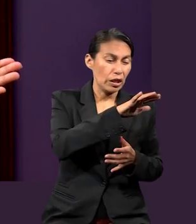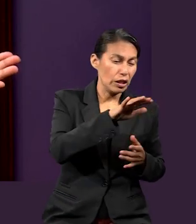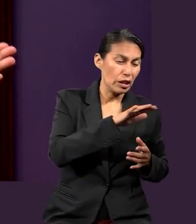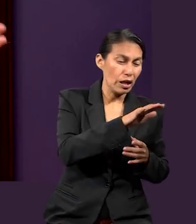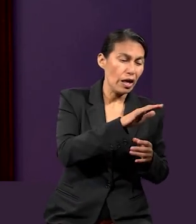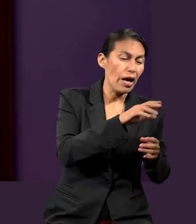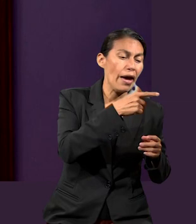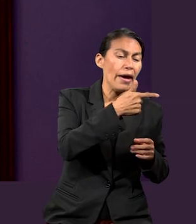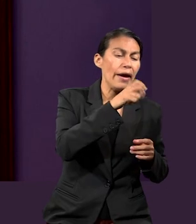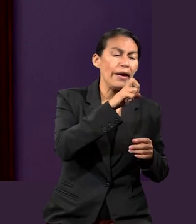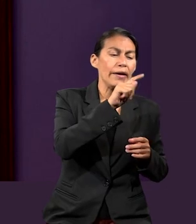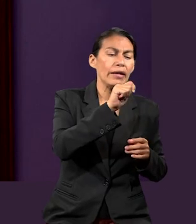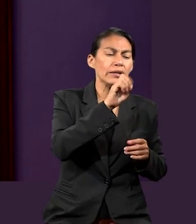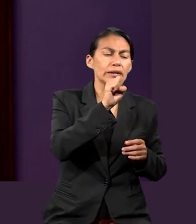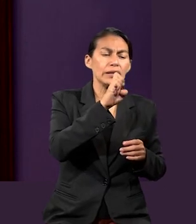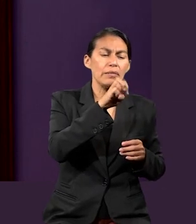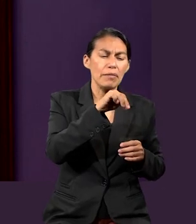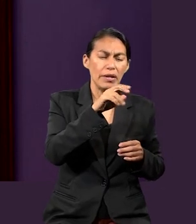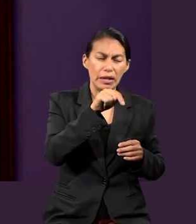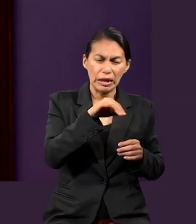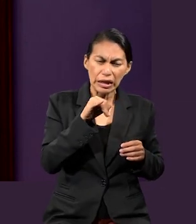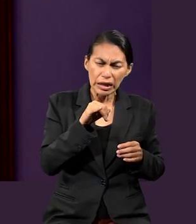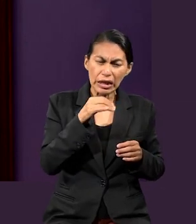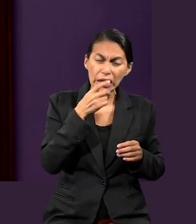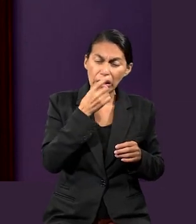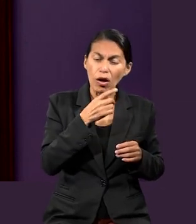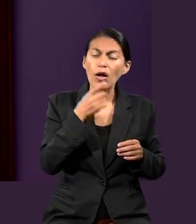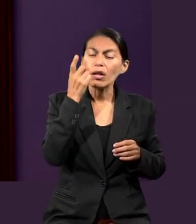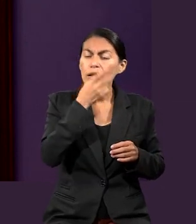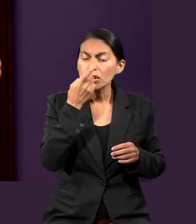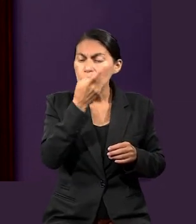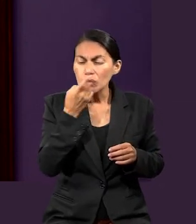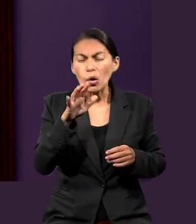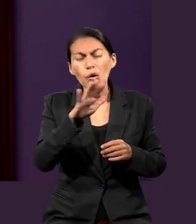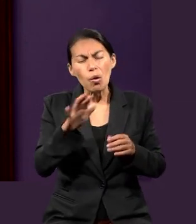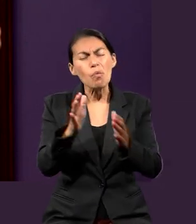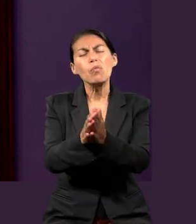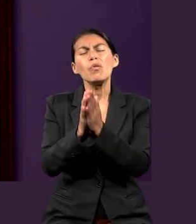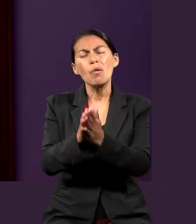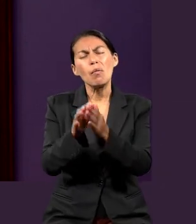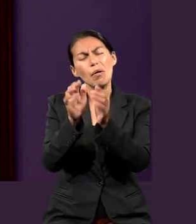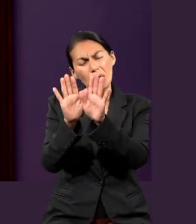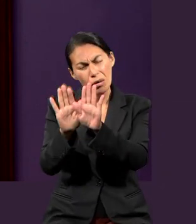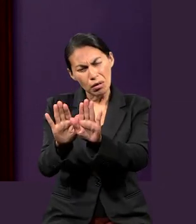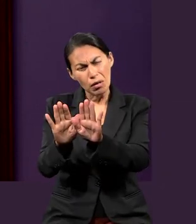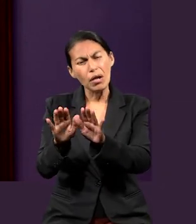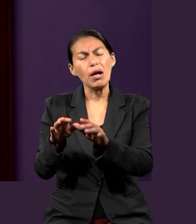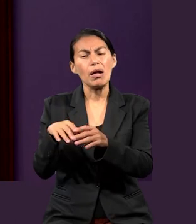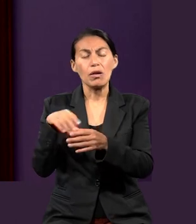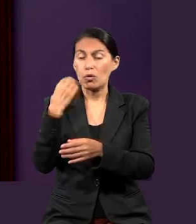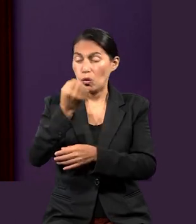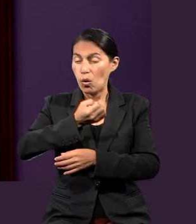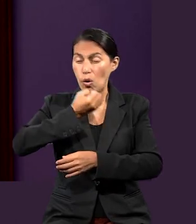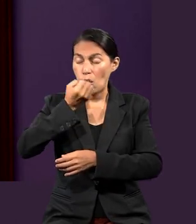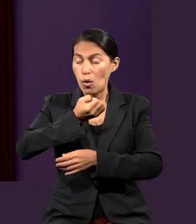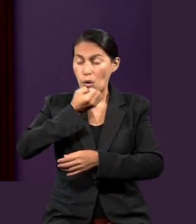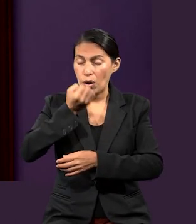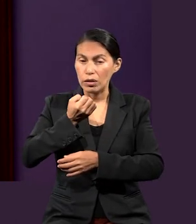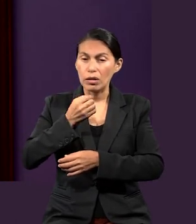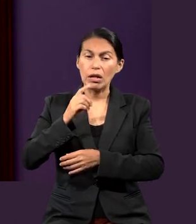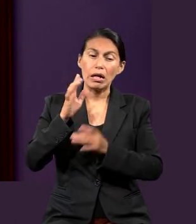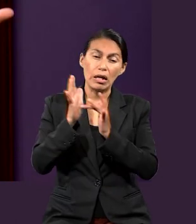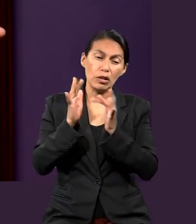el Getsemaní con sus discípulos y él les pidió que permaneciesen alertas, velando y orando junto con él. Pero